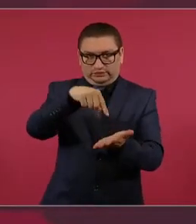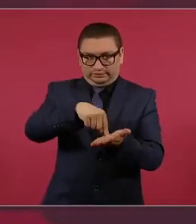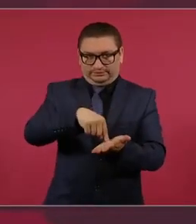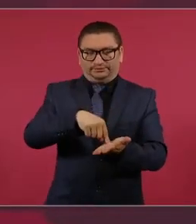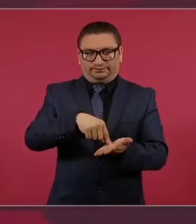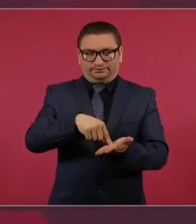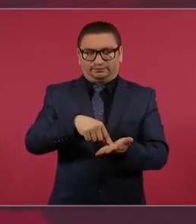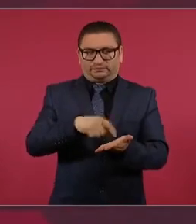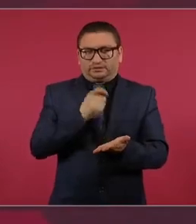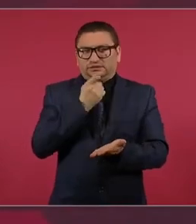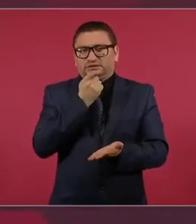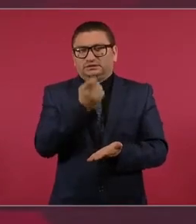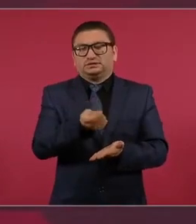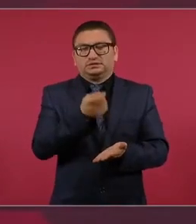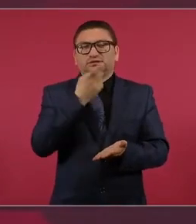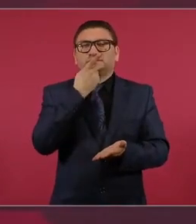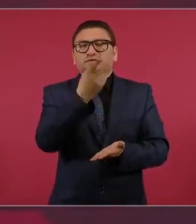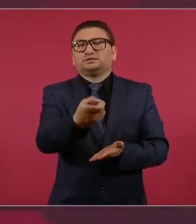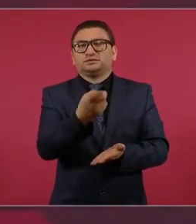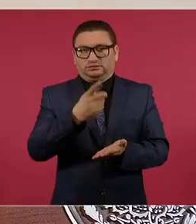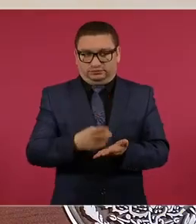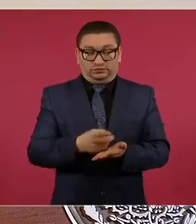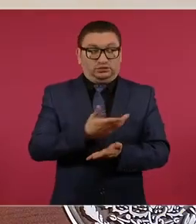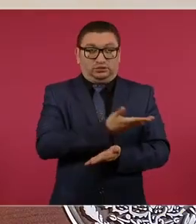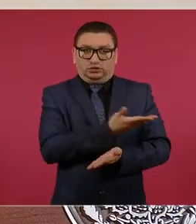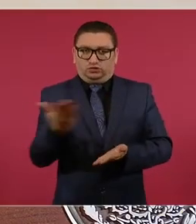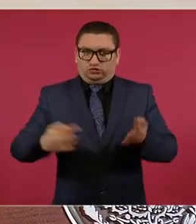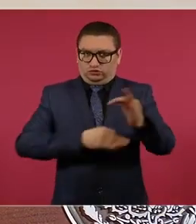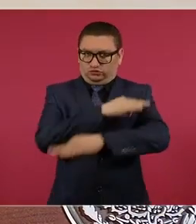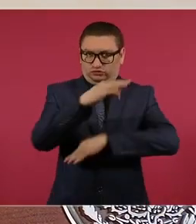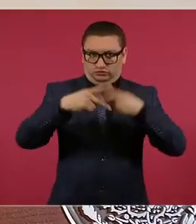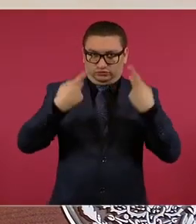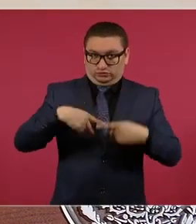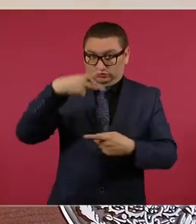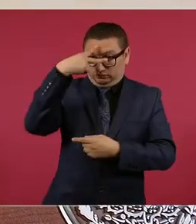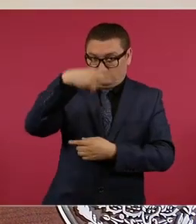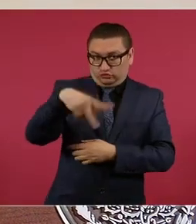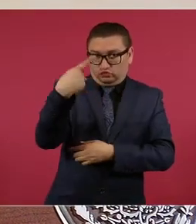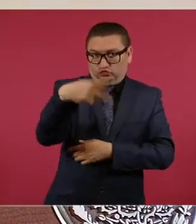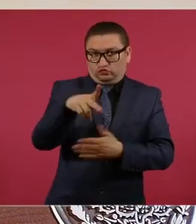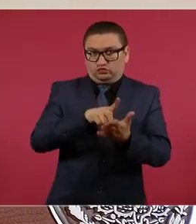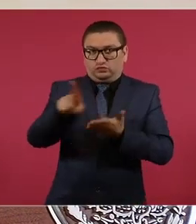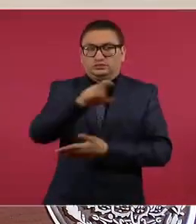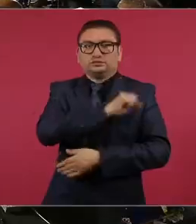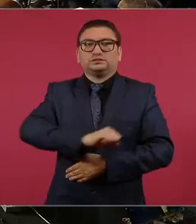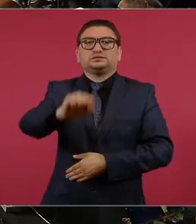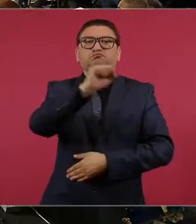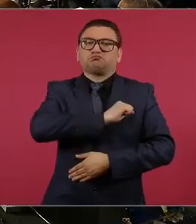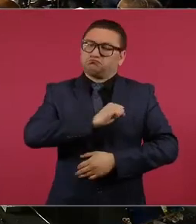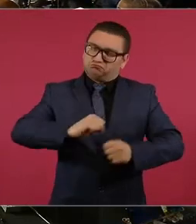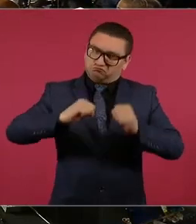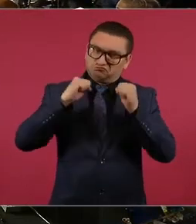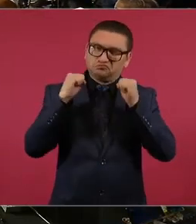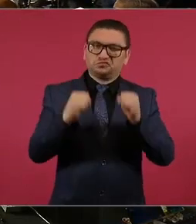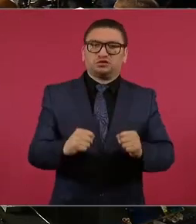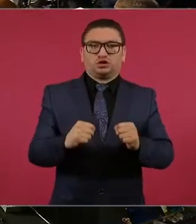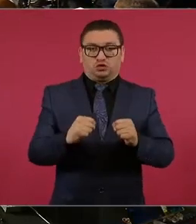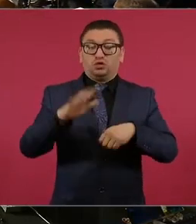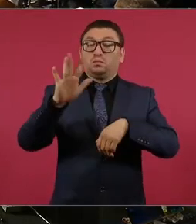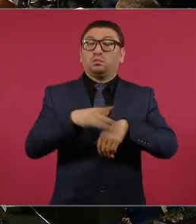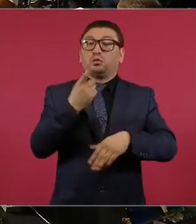Constitución se debe de garantizar el derecho a la salud porque la salud No es un